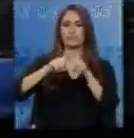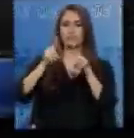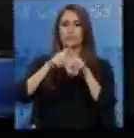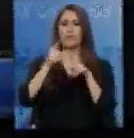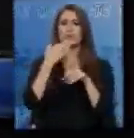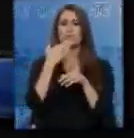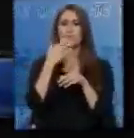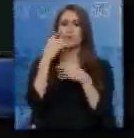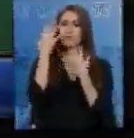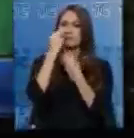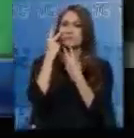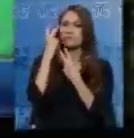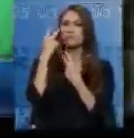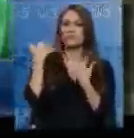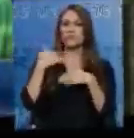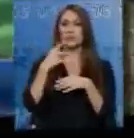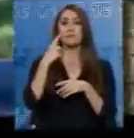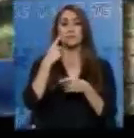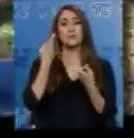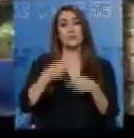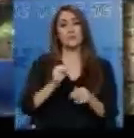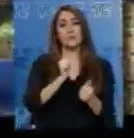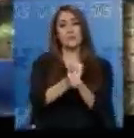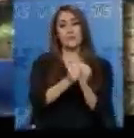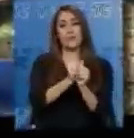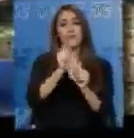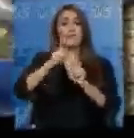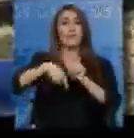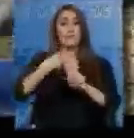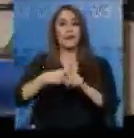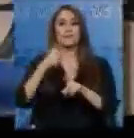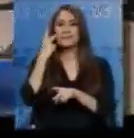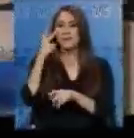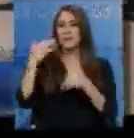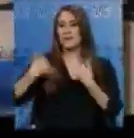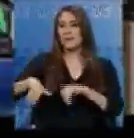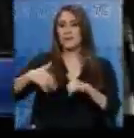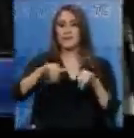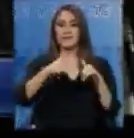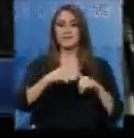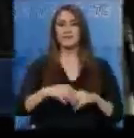¿Cómo no aprovechar el momento, hacer ejercicio y deleitar de un par de juegos?